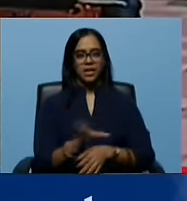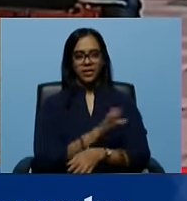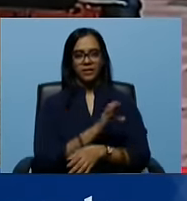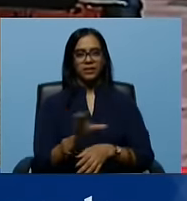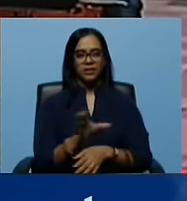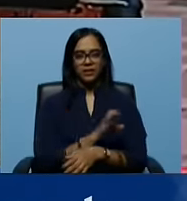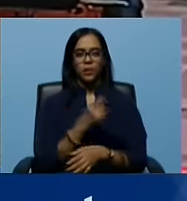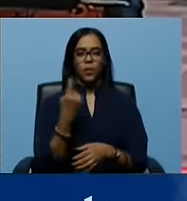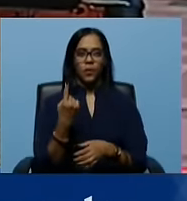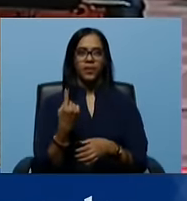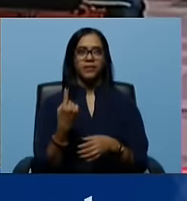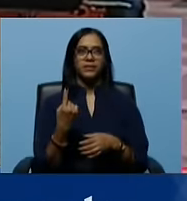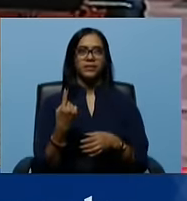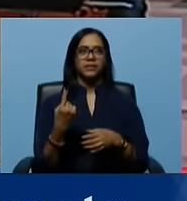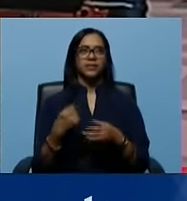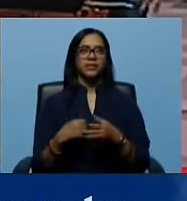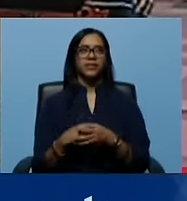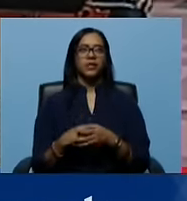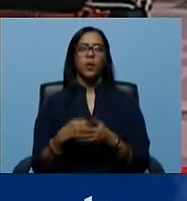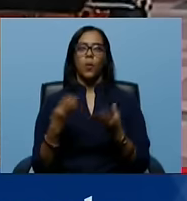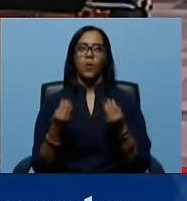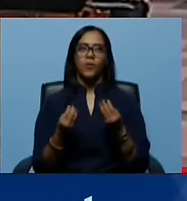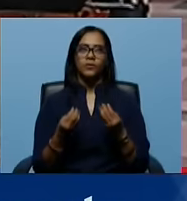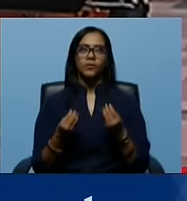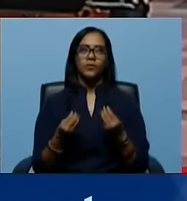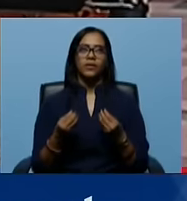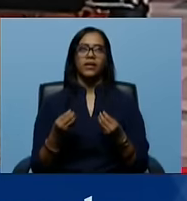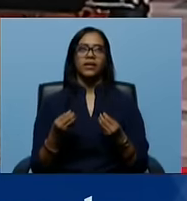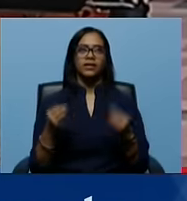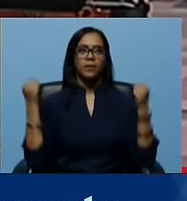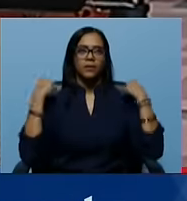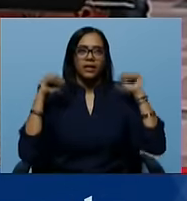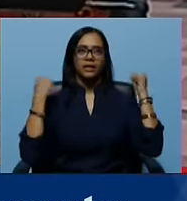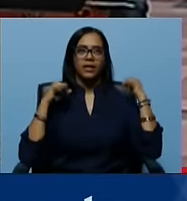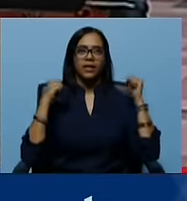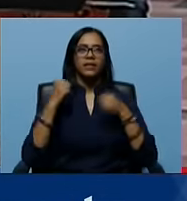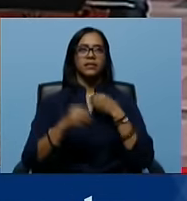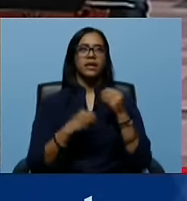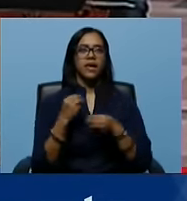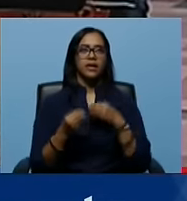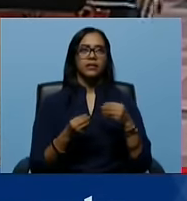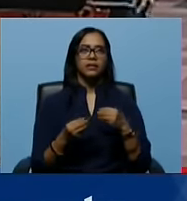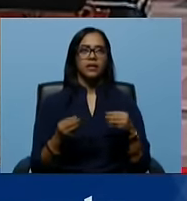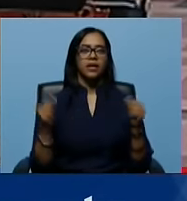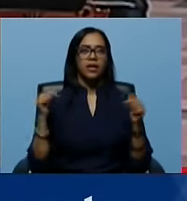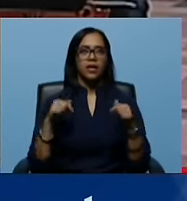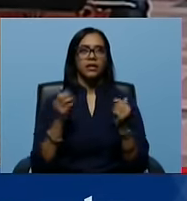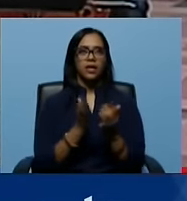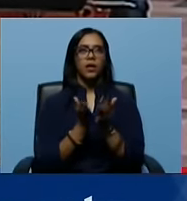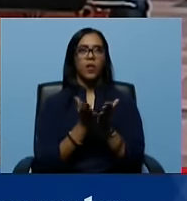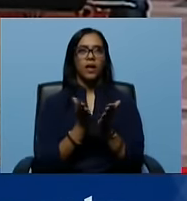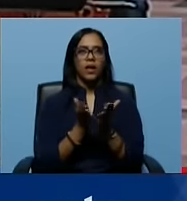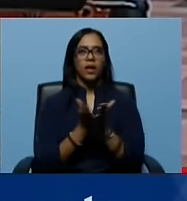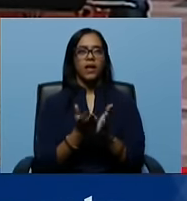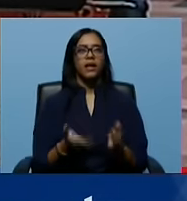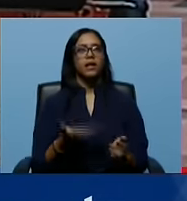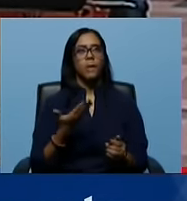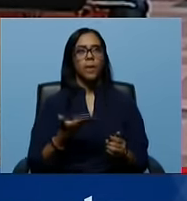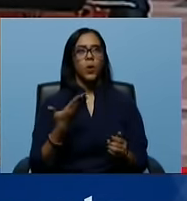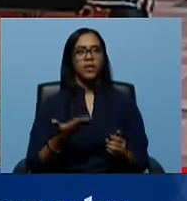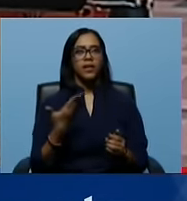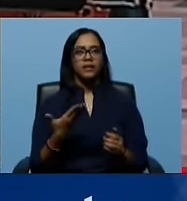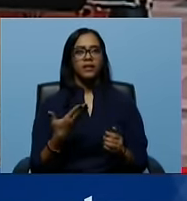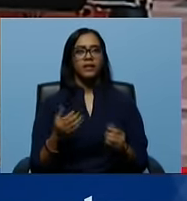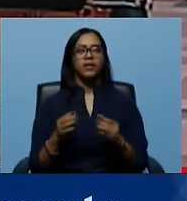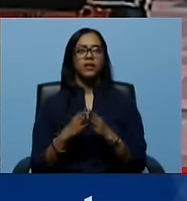una pieza de lo mucho que se prepara y se hace en esta escuela importante